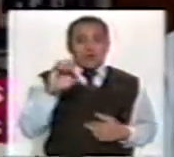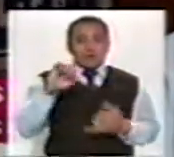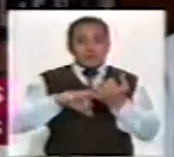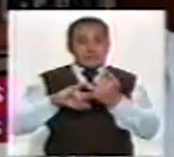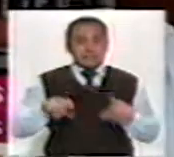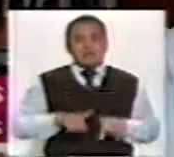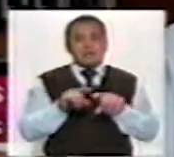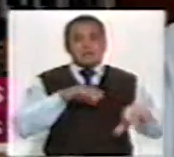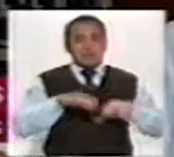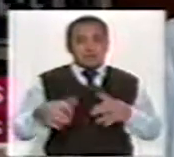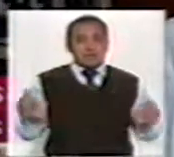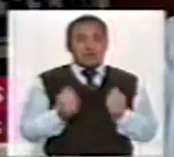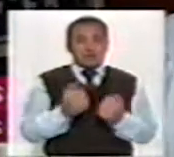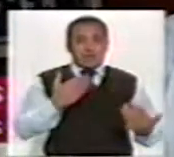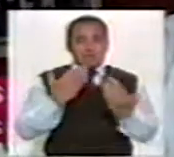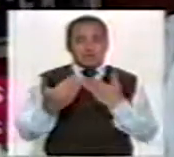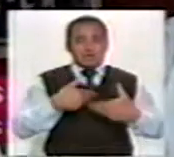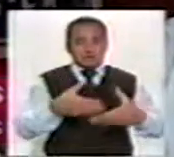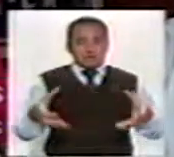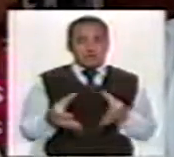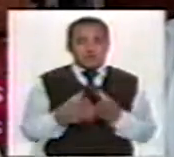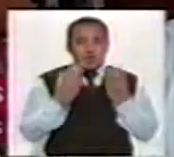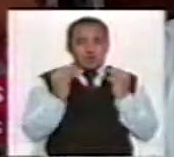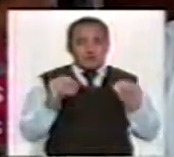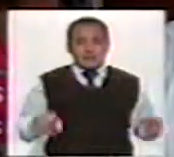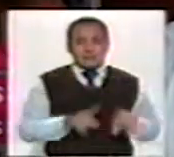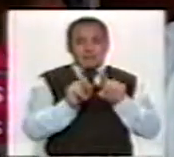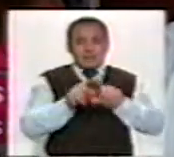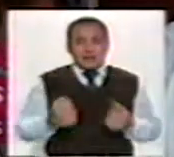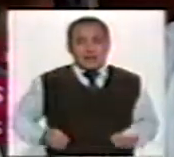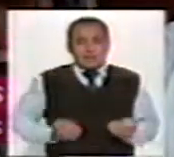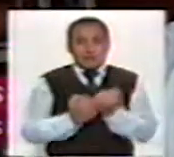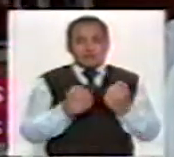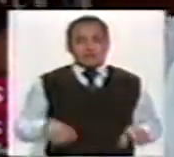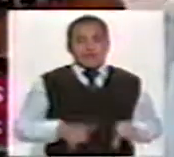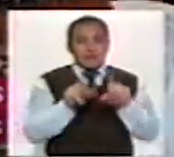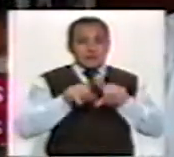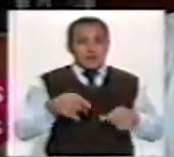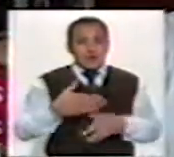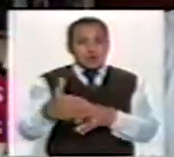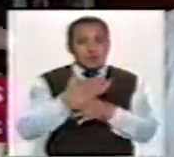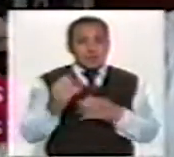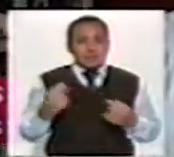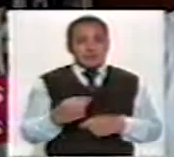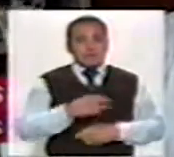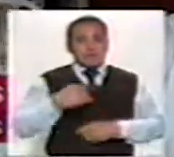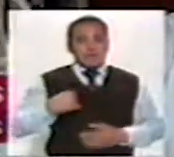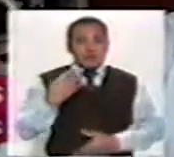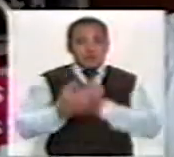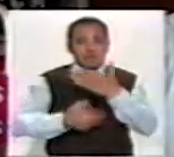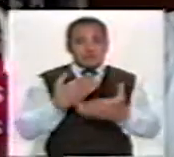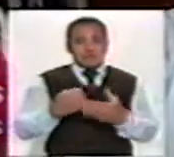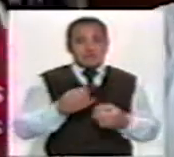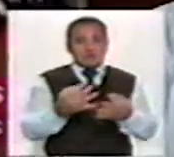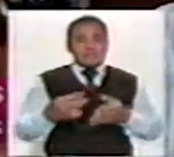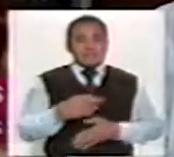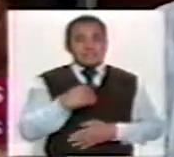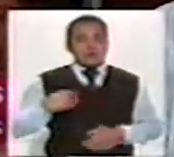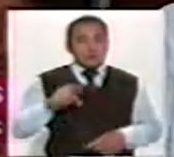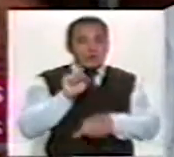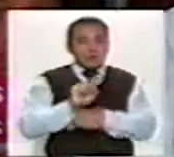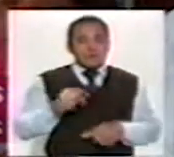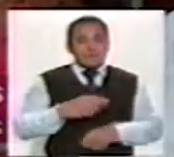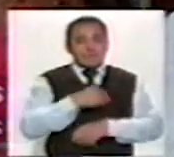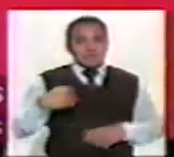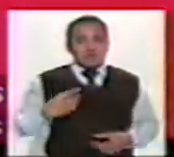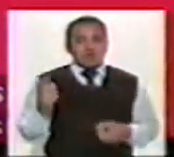ejecutado a través de la modalidad de núcleos de ejecutores con el apoyo y la colaboración del Ministerio de la Producción, Ministerio de Educación y el Ministerio de